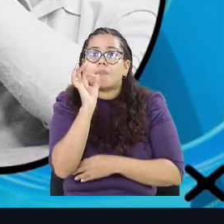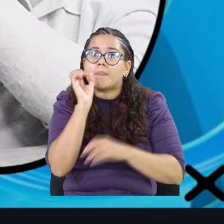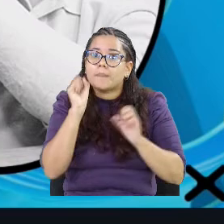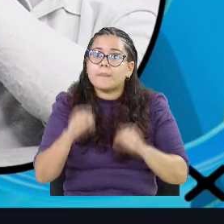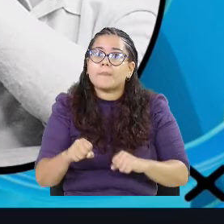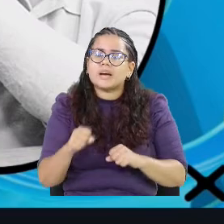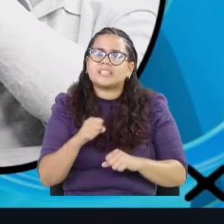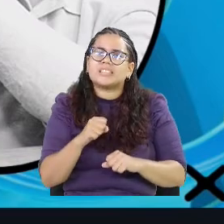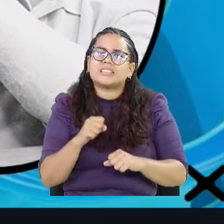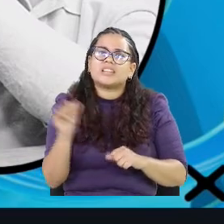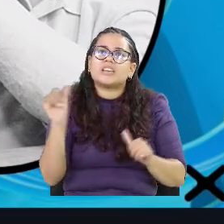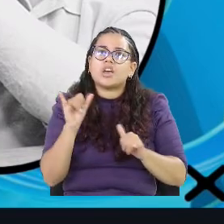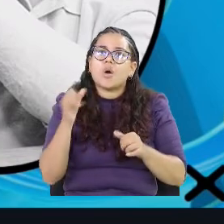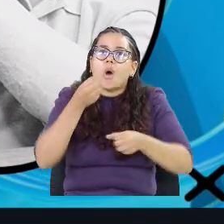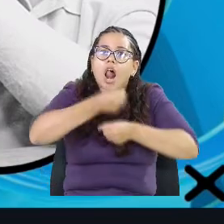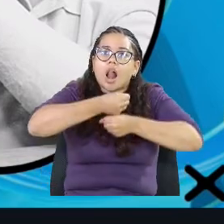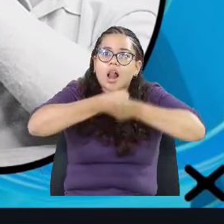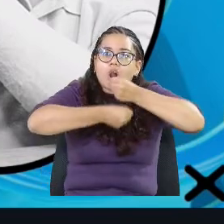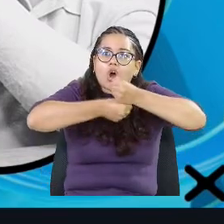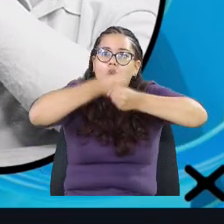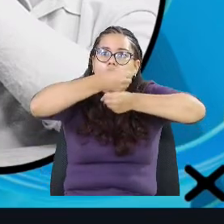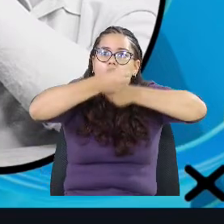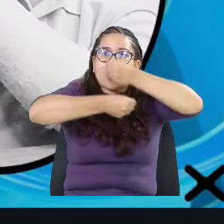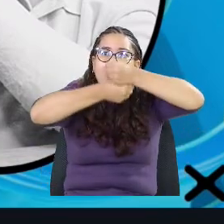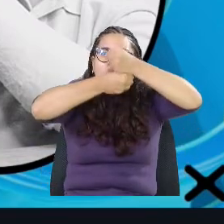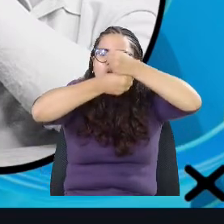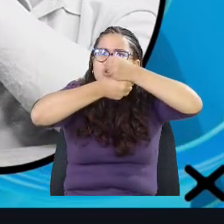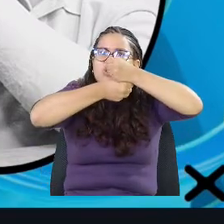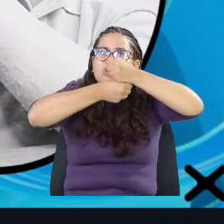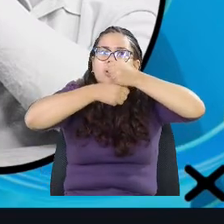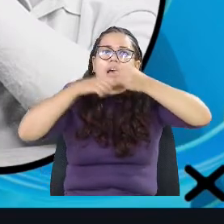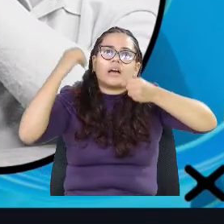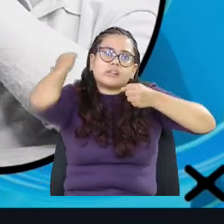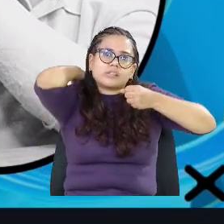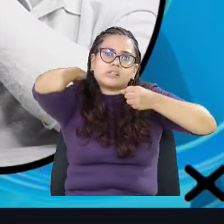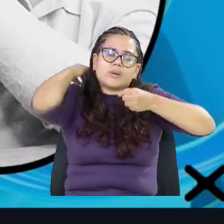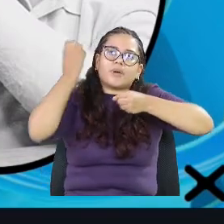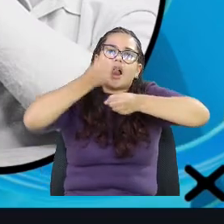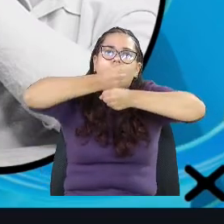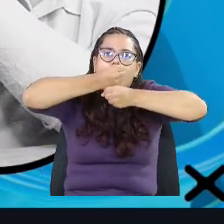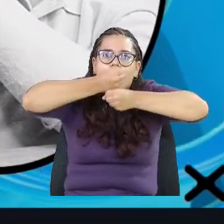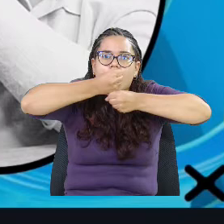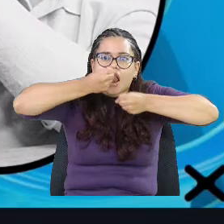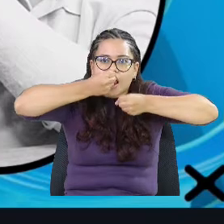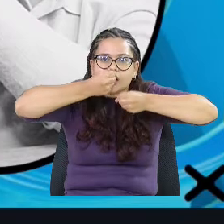unas molestias en la columna y empieza a dañar la postura